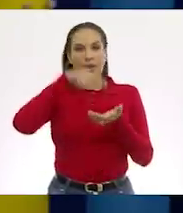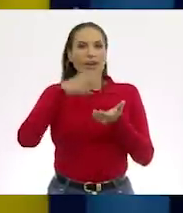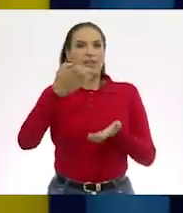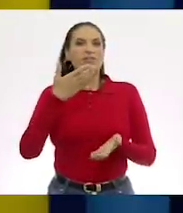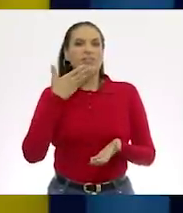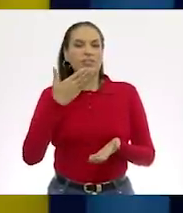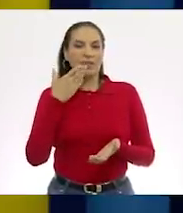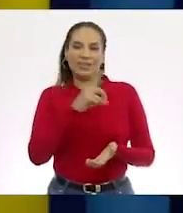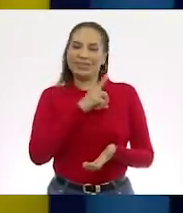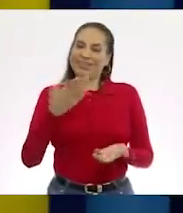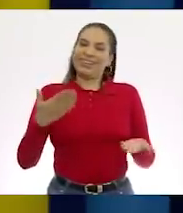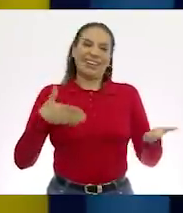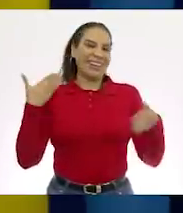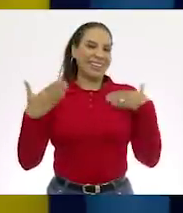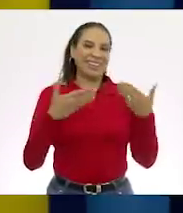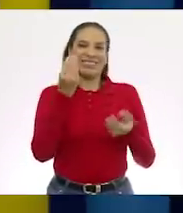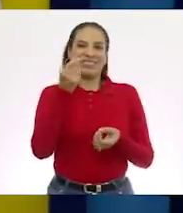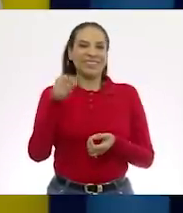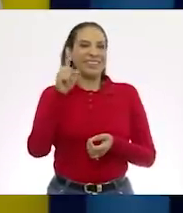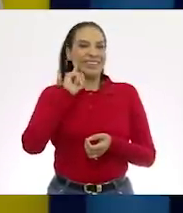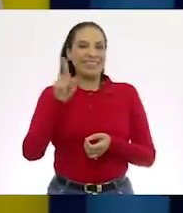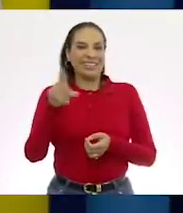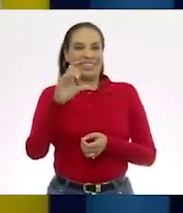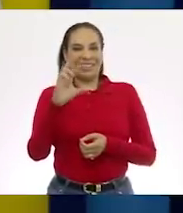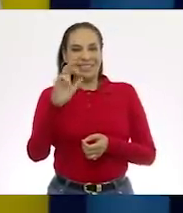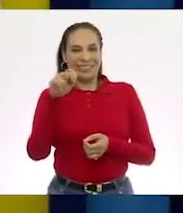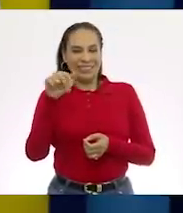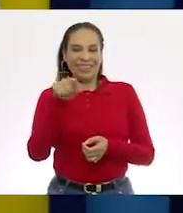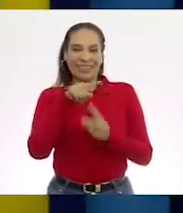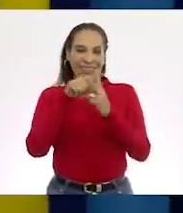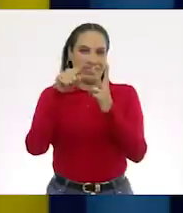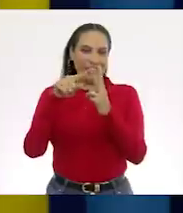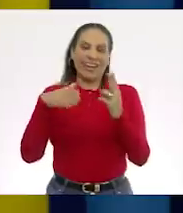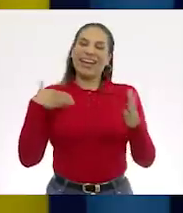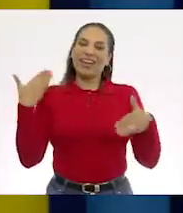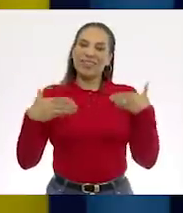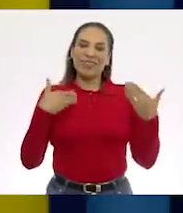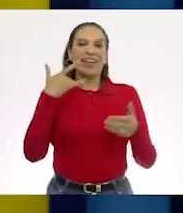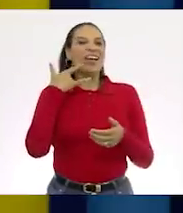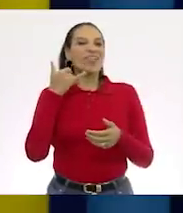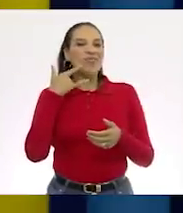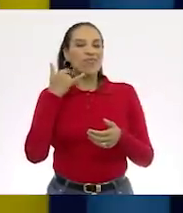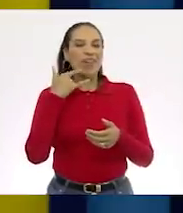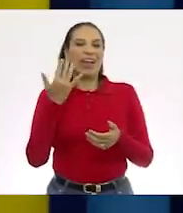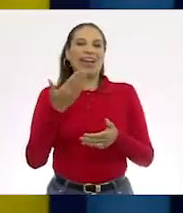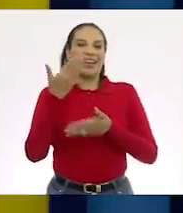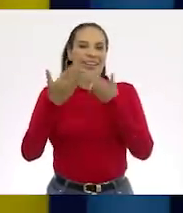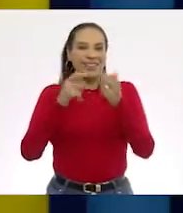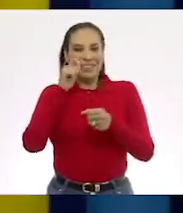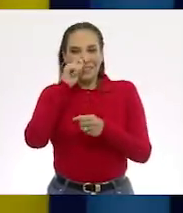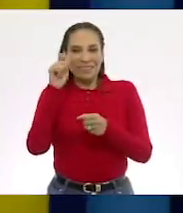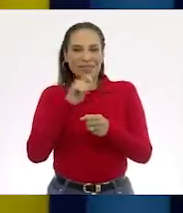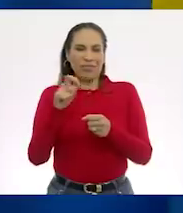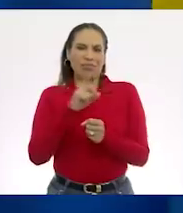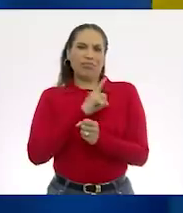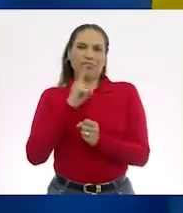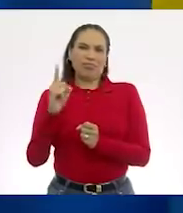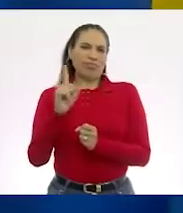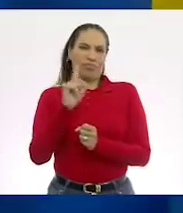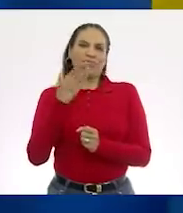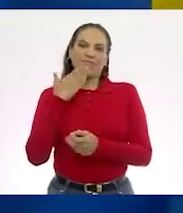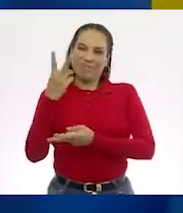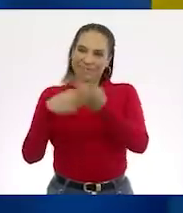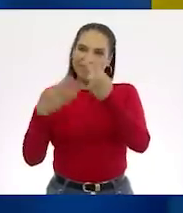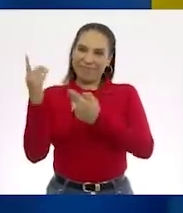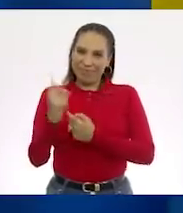debió de alegrar mucho a Cristina. Ellos fueron amables y amistosos, la hicieron sentir bienvenida y que no estaba sola.